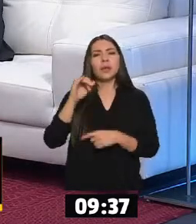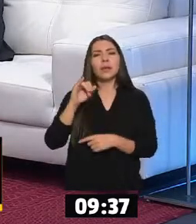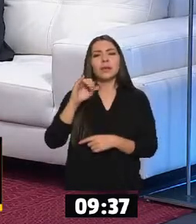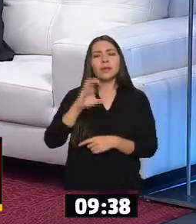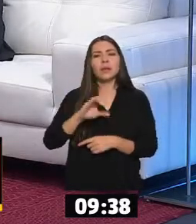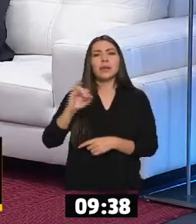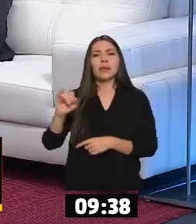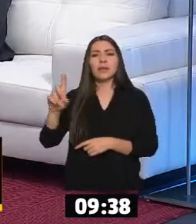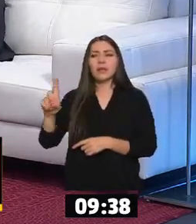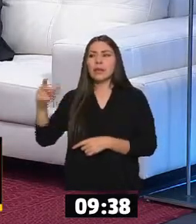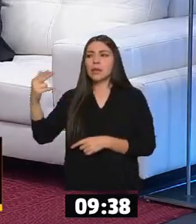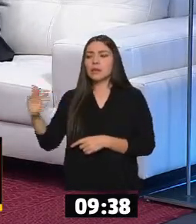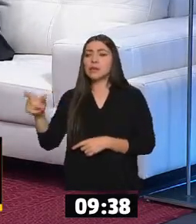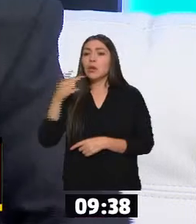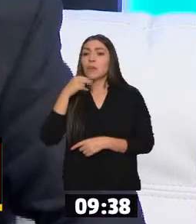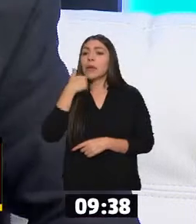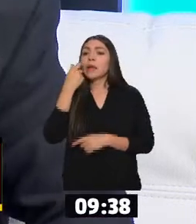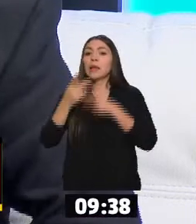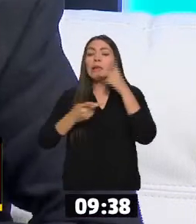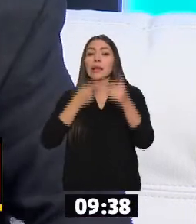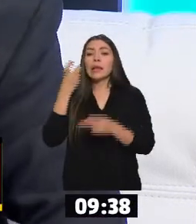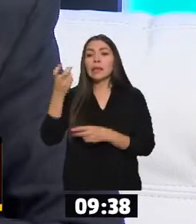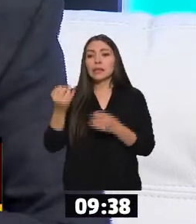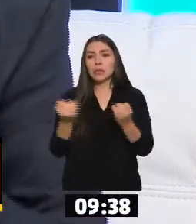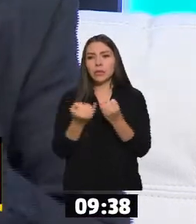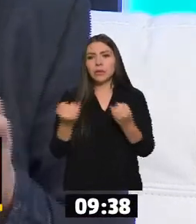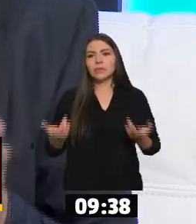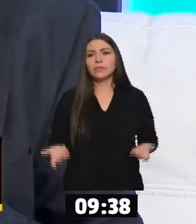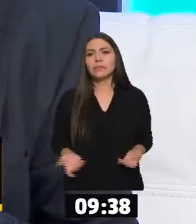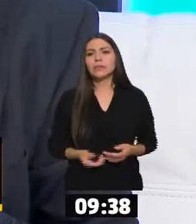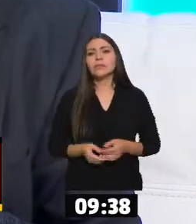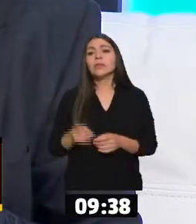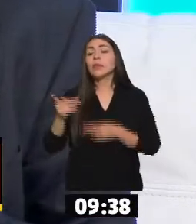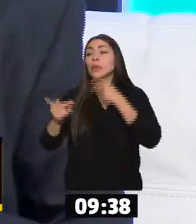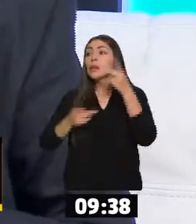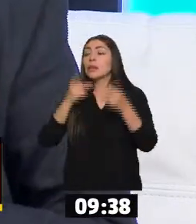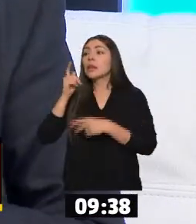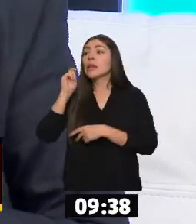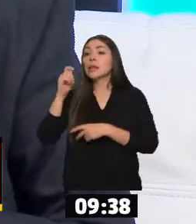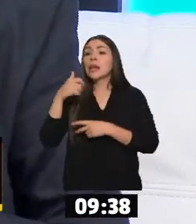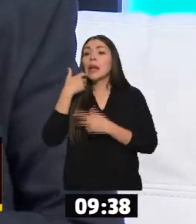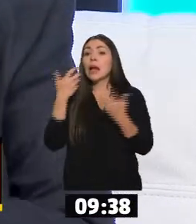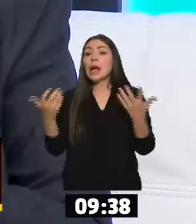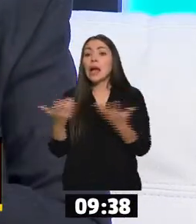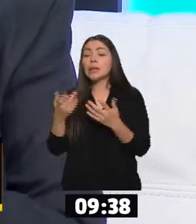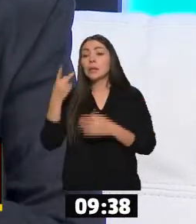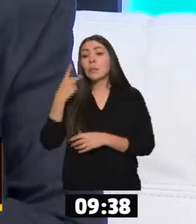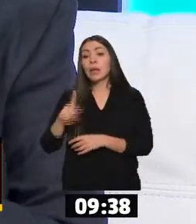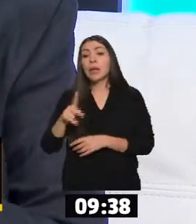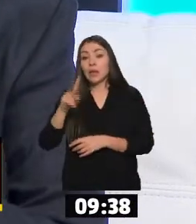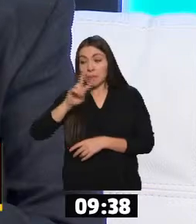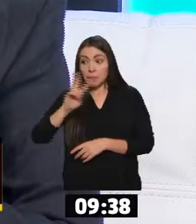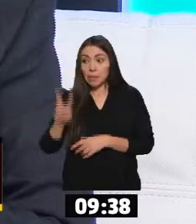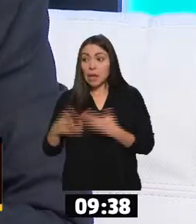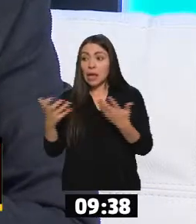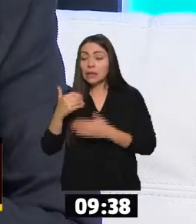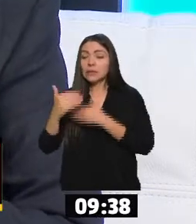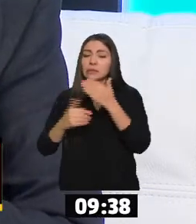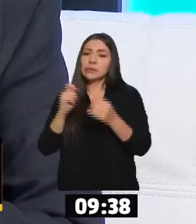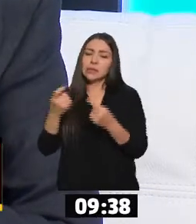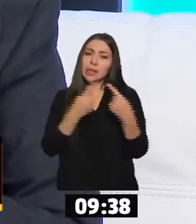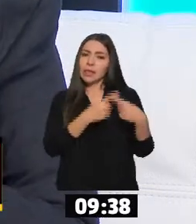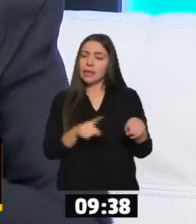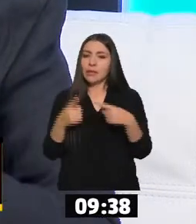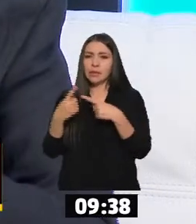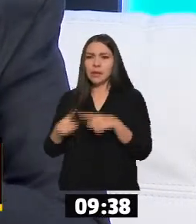pretende también hablar de ello. Ahora, una cosa es decir lo que van a hacer, ya lo intentaron, y otra cosa es hacerlo. Pero de verdad que es muy